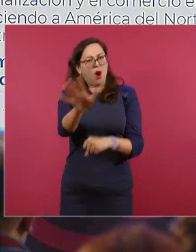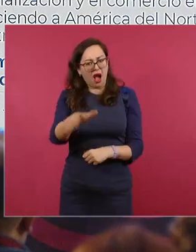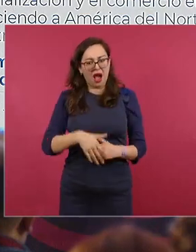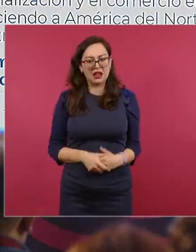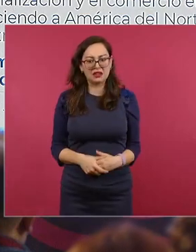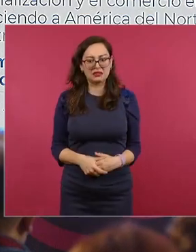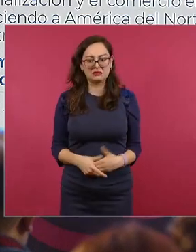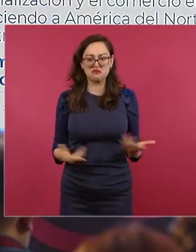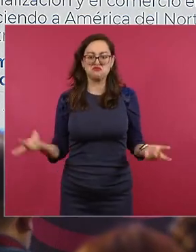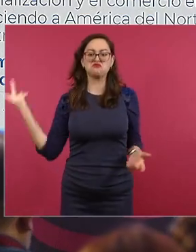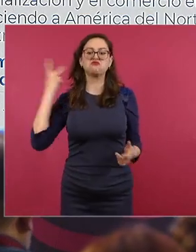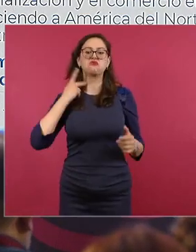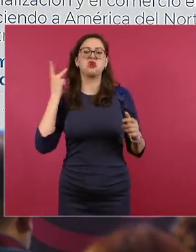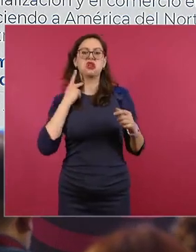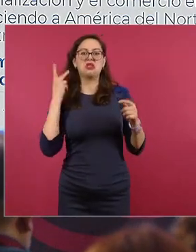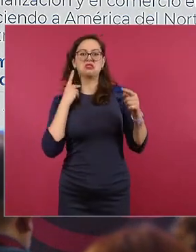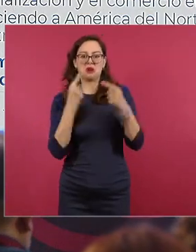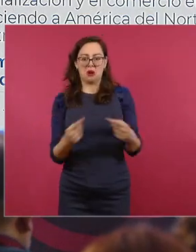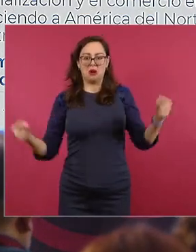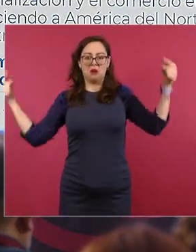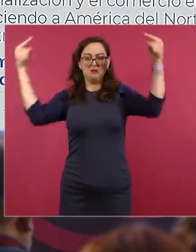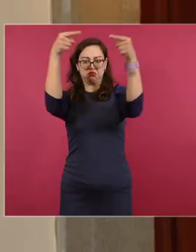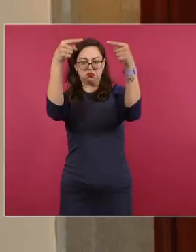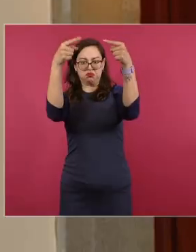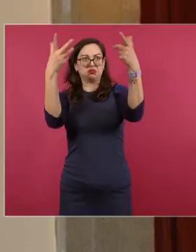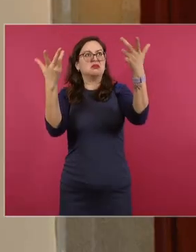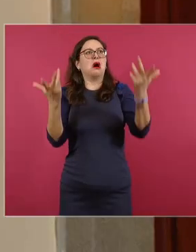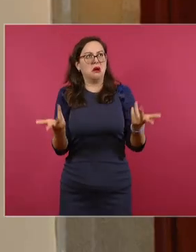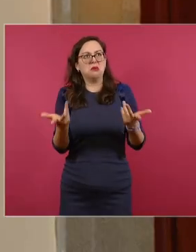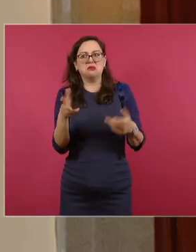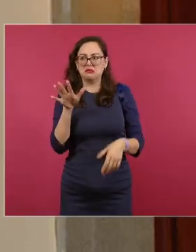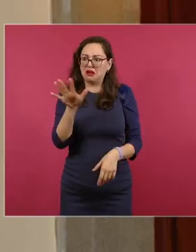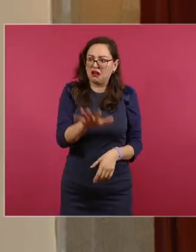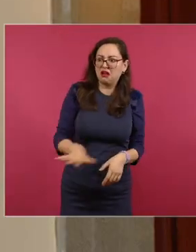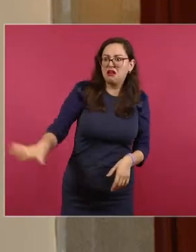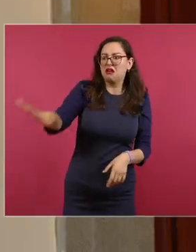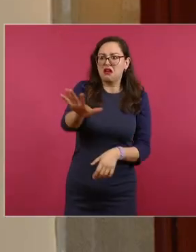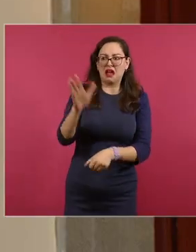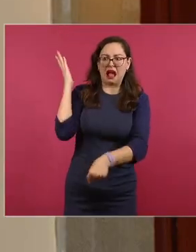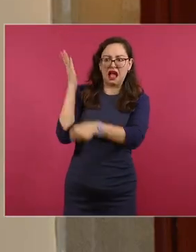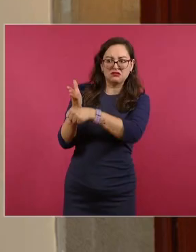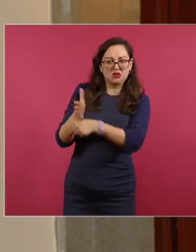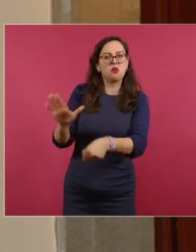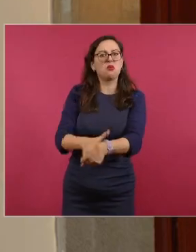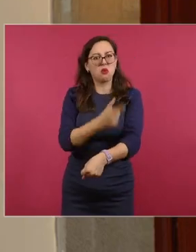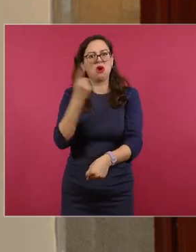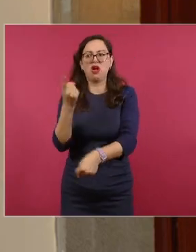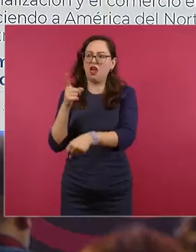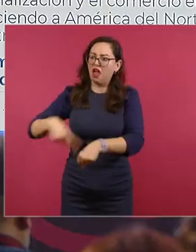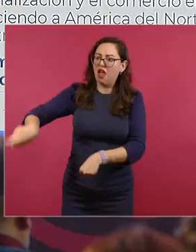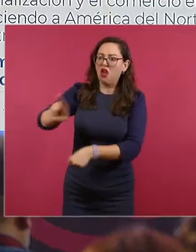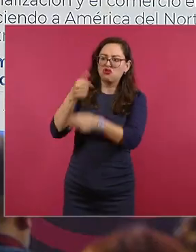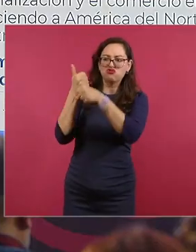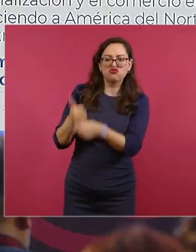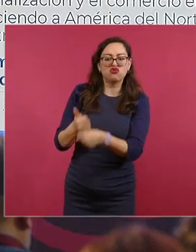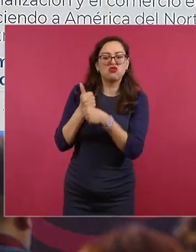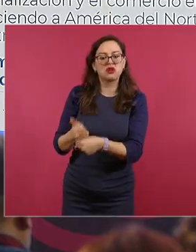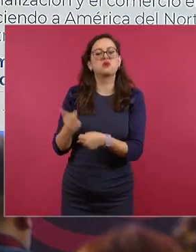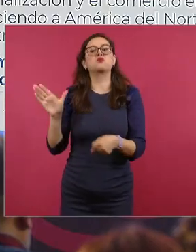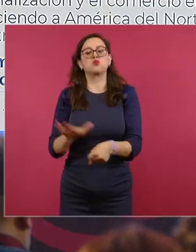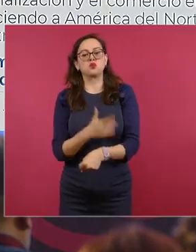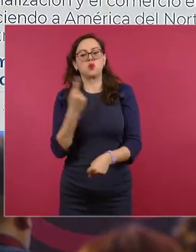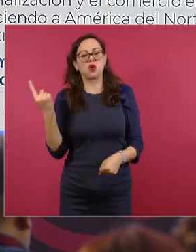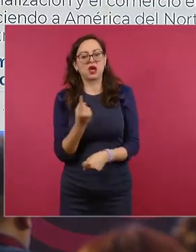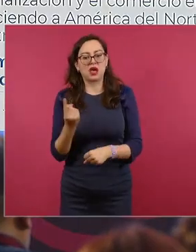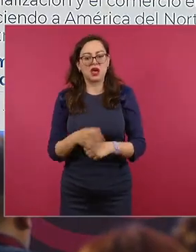Si hay un problema político, ideológico entre los gobiernos, ¿por qué se castiga a la gente? ¿Por qué se utiliza